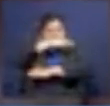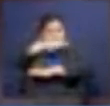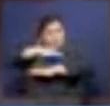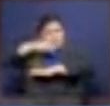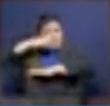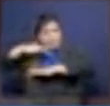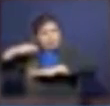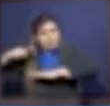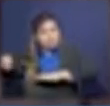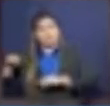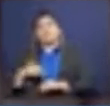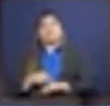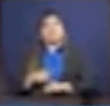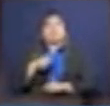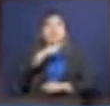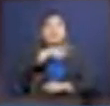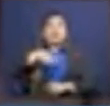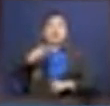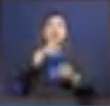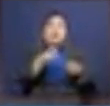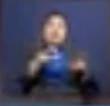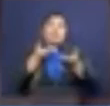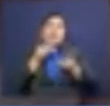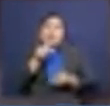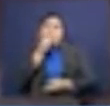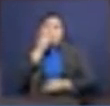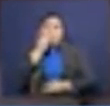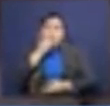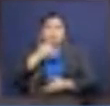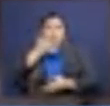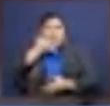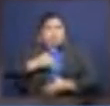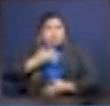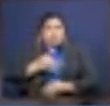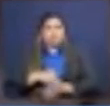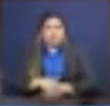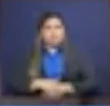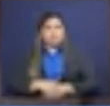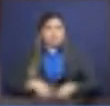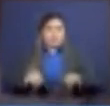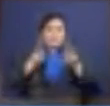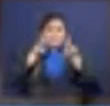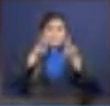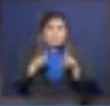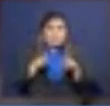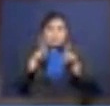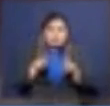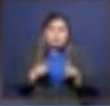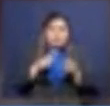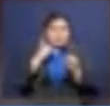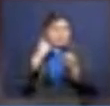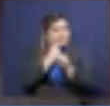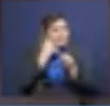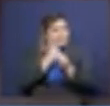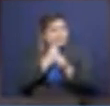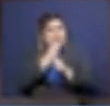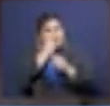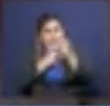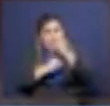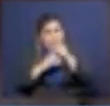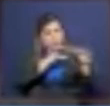que nos aseguran alimentos de calidad, al personal de la cadena logística de alimentos,